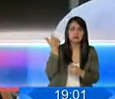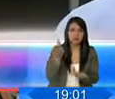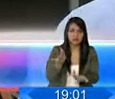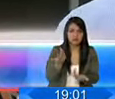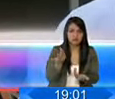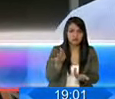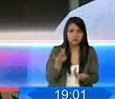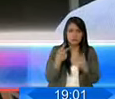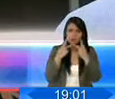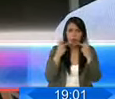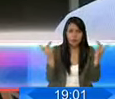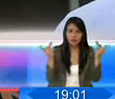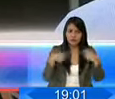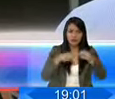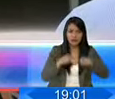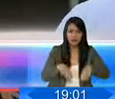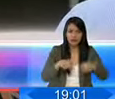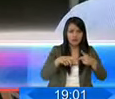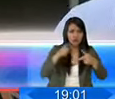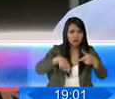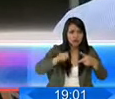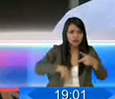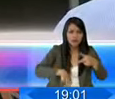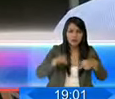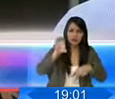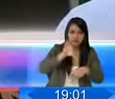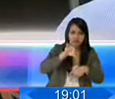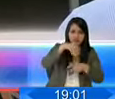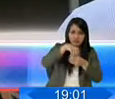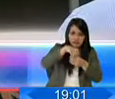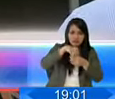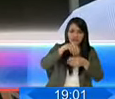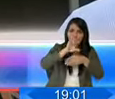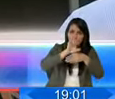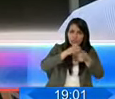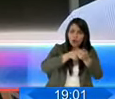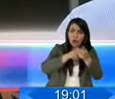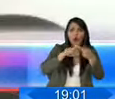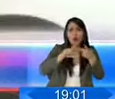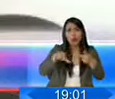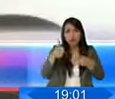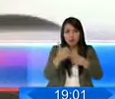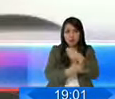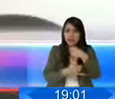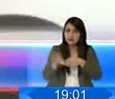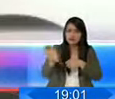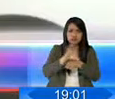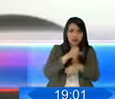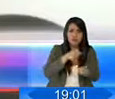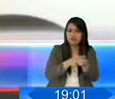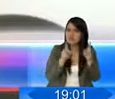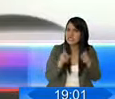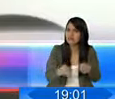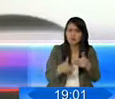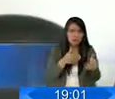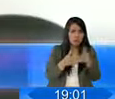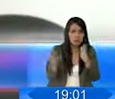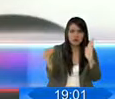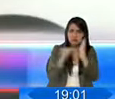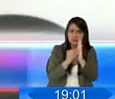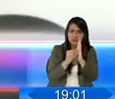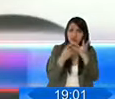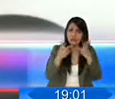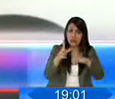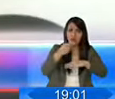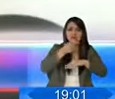administraciones, publica todos sus contratos, ya sea con financiamiento local o con financiamiento internacional. Existió una reunión entre el gerente general de